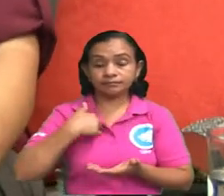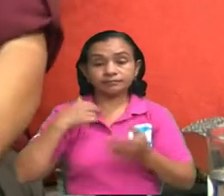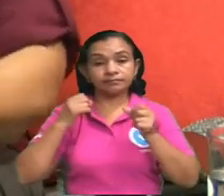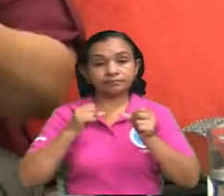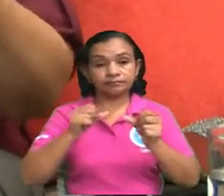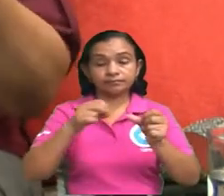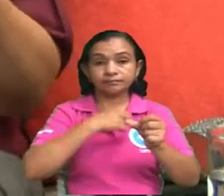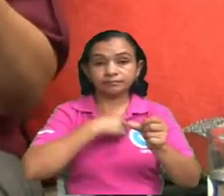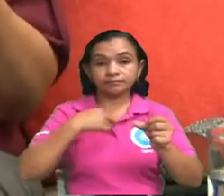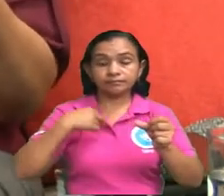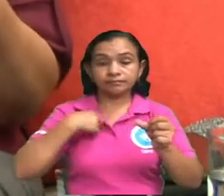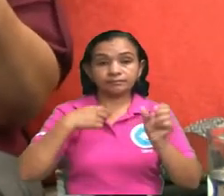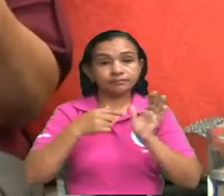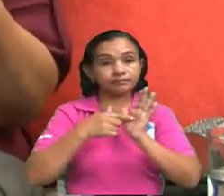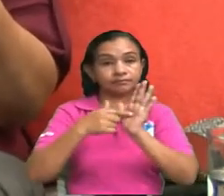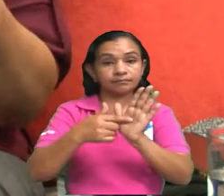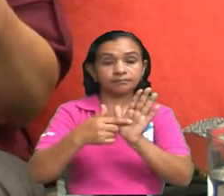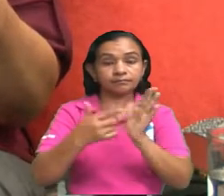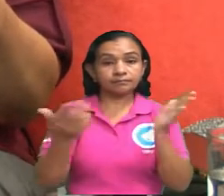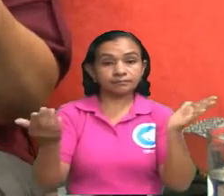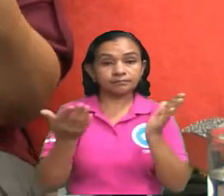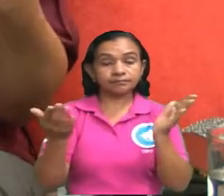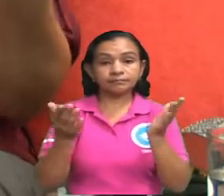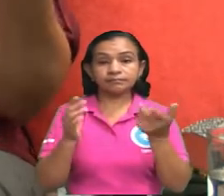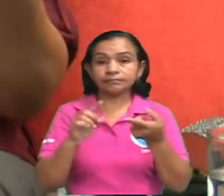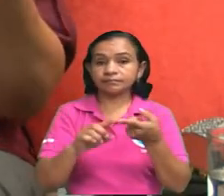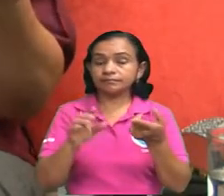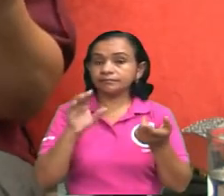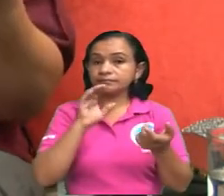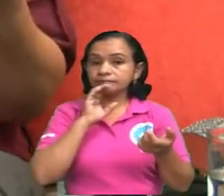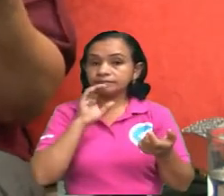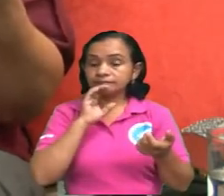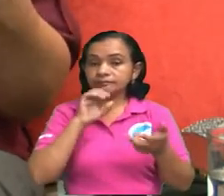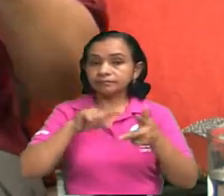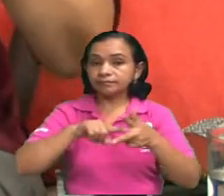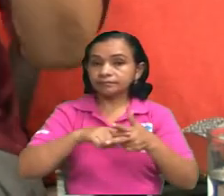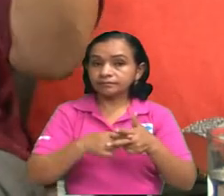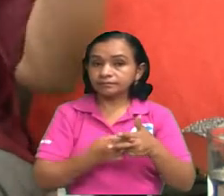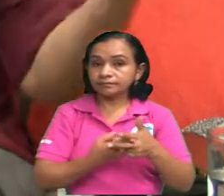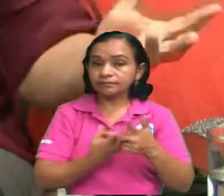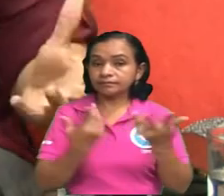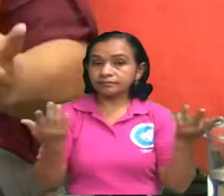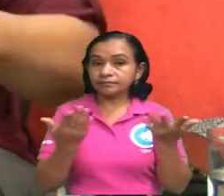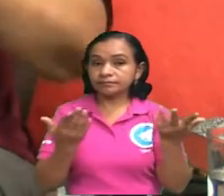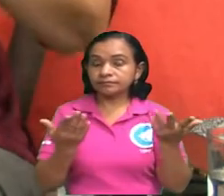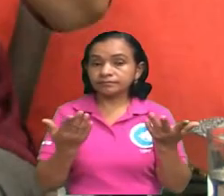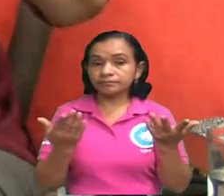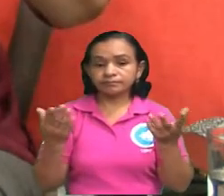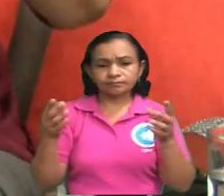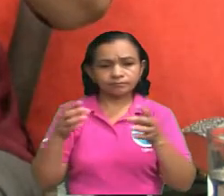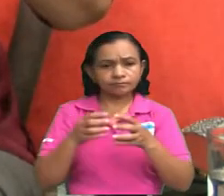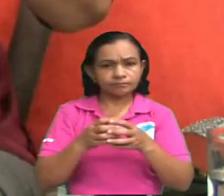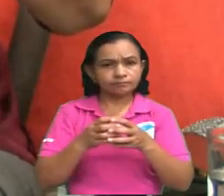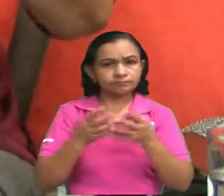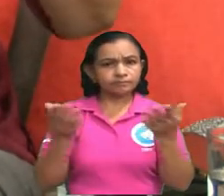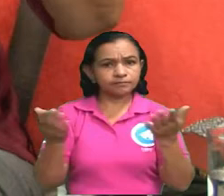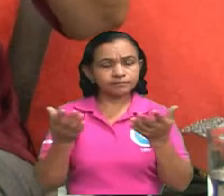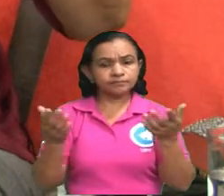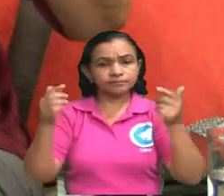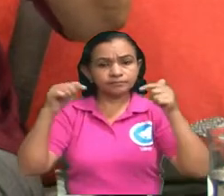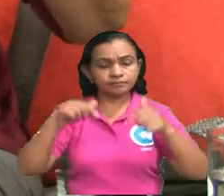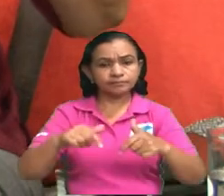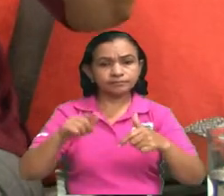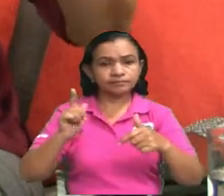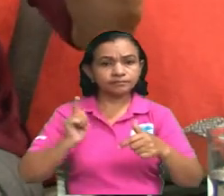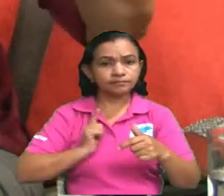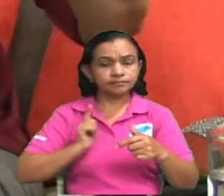construir un modelo. Cuba inició con un principio comunista, hoy ella